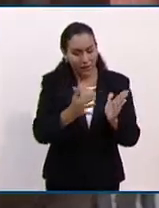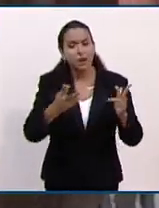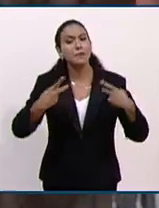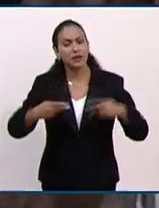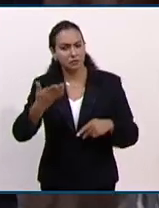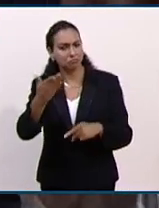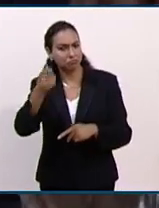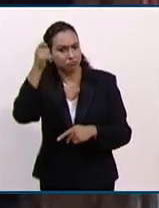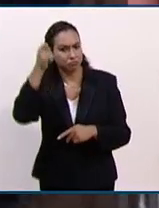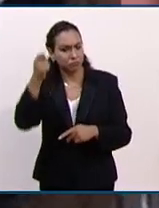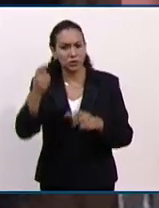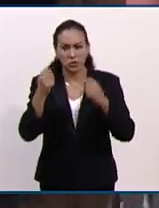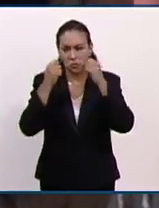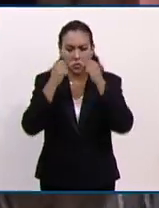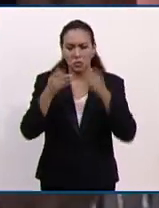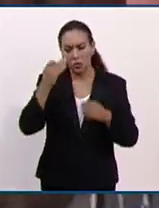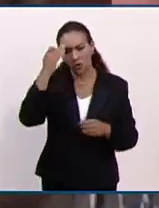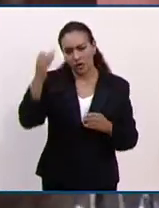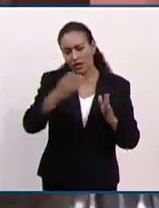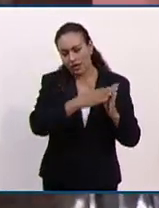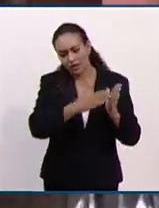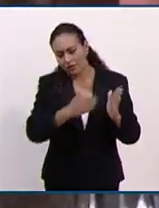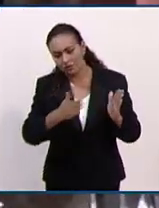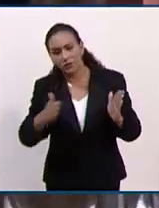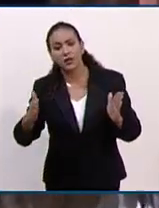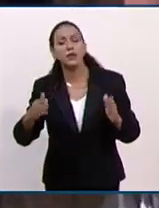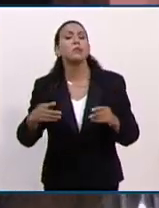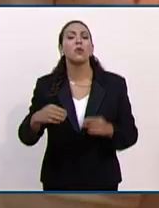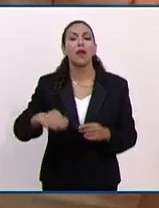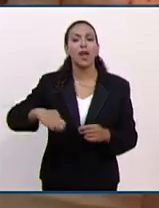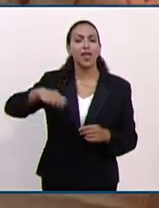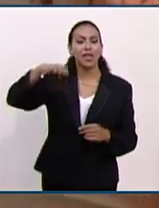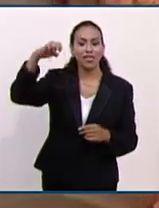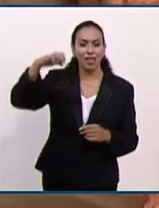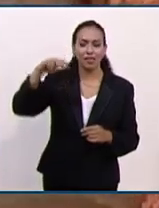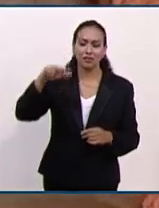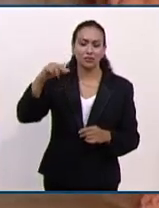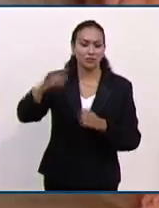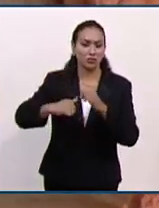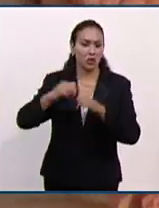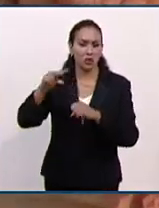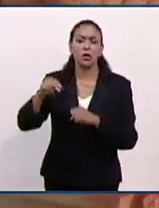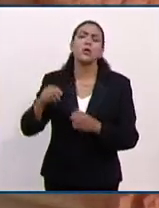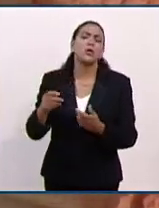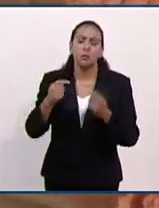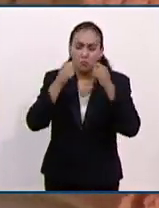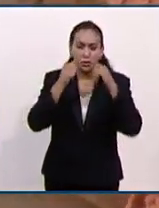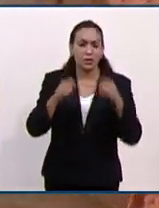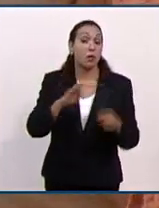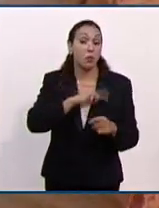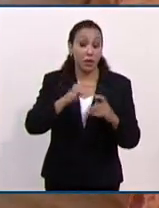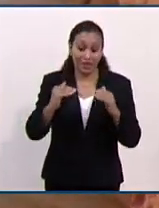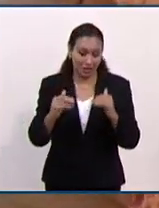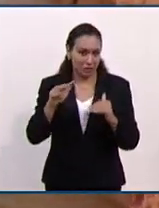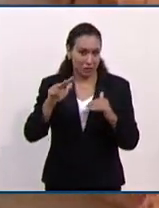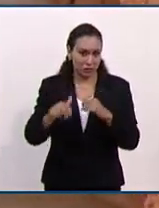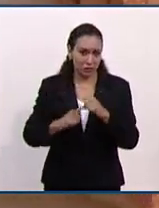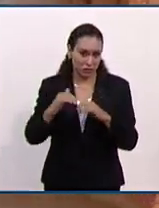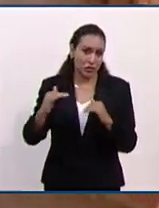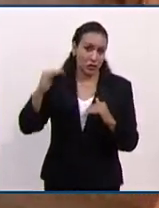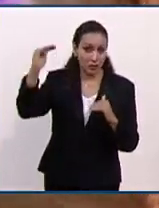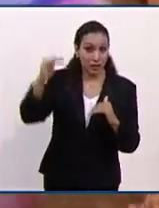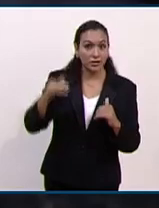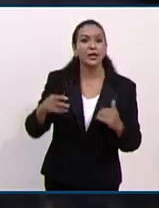cualquier tiempo y no se circunscribe a la minoría de edad de la persona, por lo que puede reclamarse incluso de manera